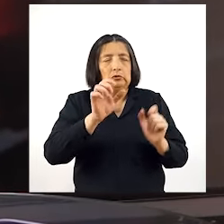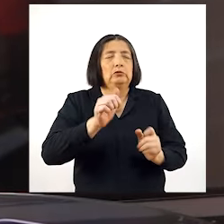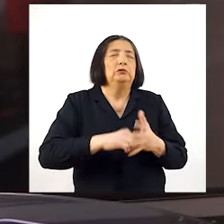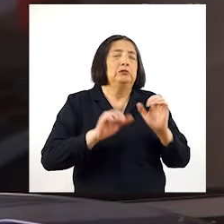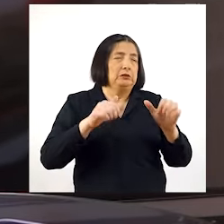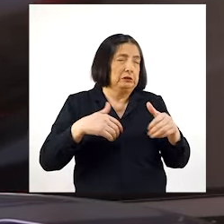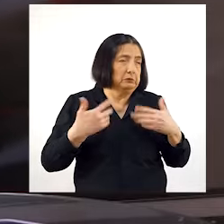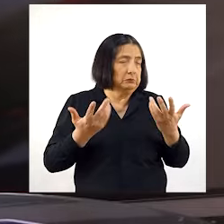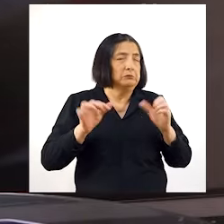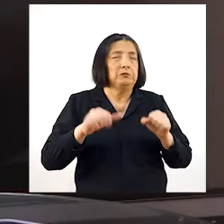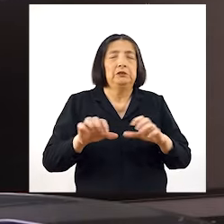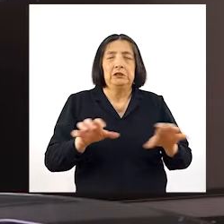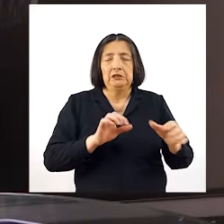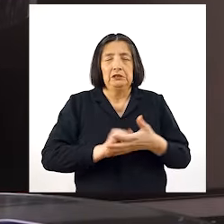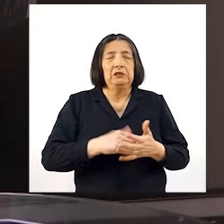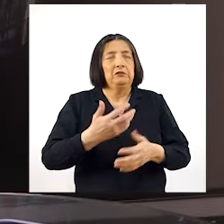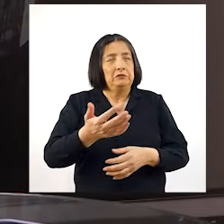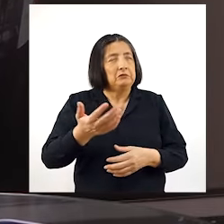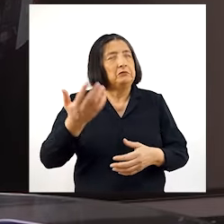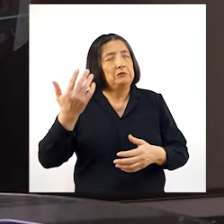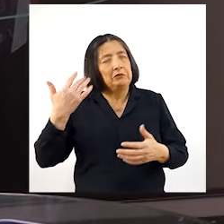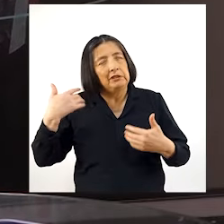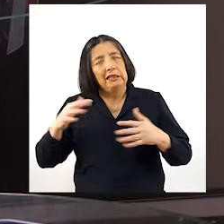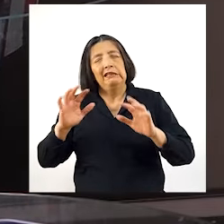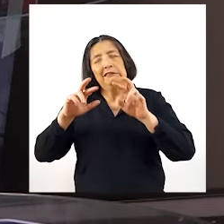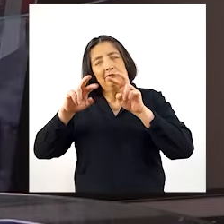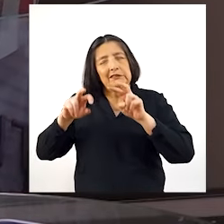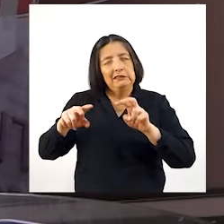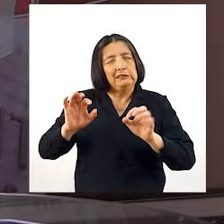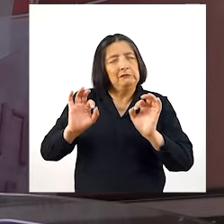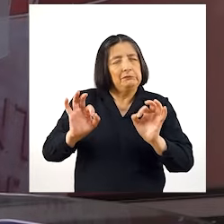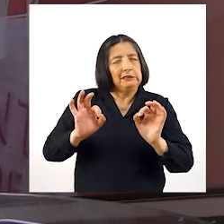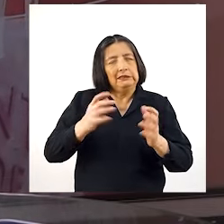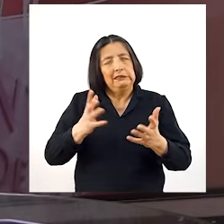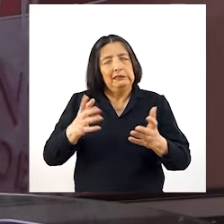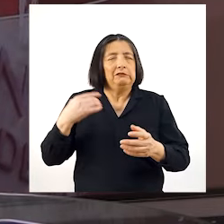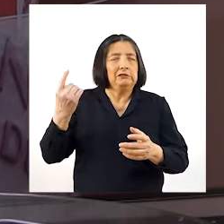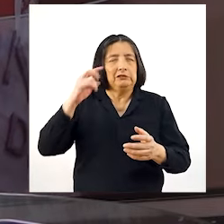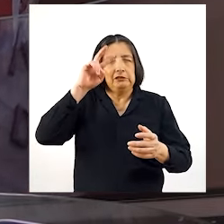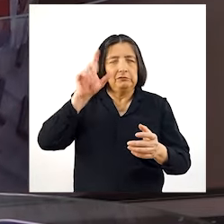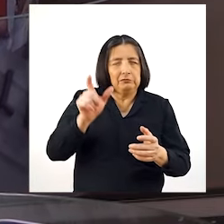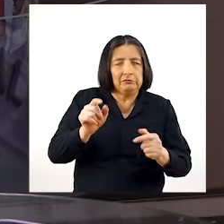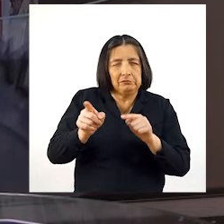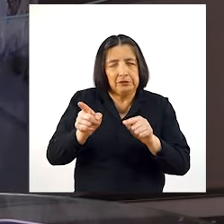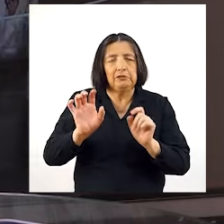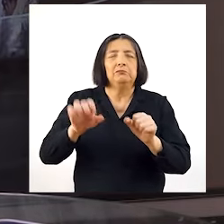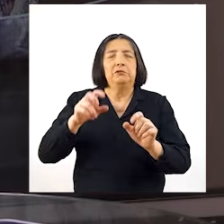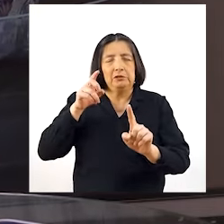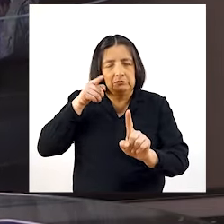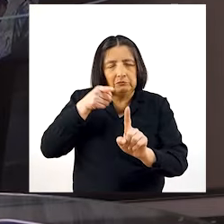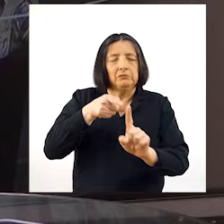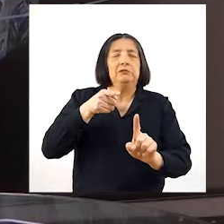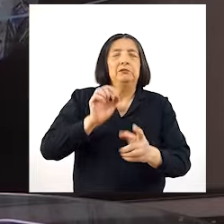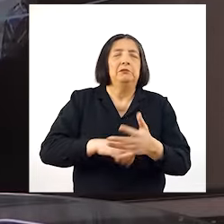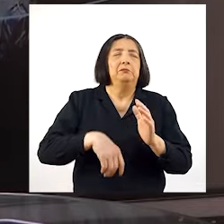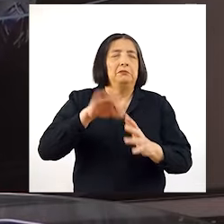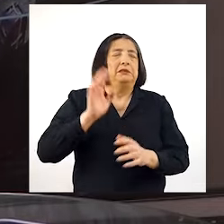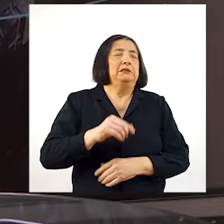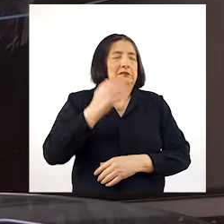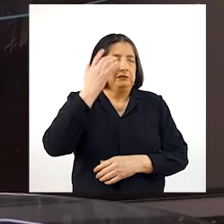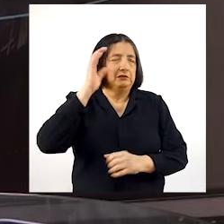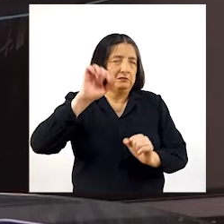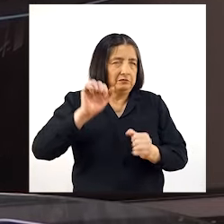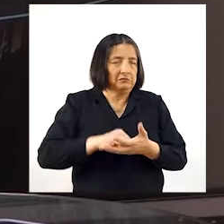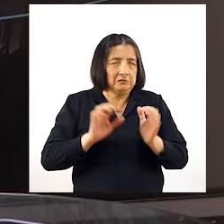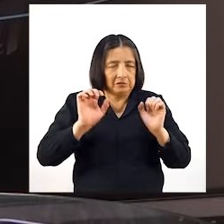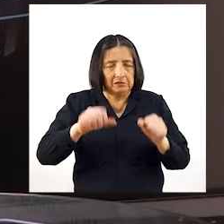control y poder hacerlo, donde habiendo mapeado todos los riesgos que existen a nivel nacional, podamos focalizar de manera más